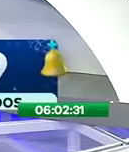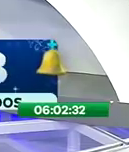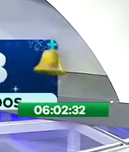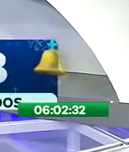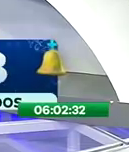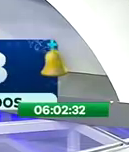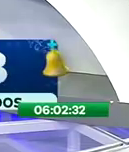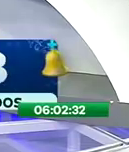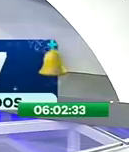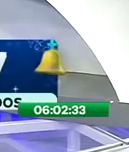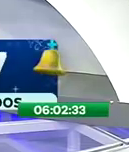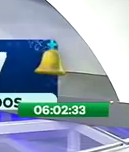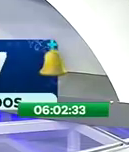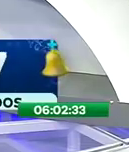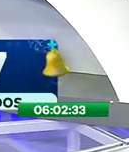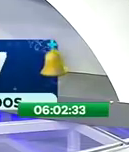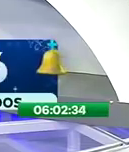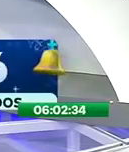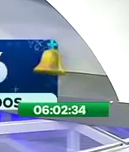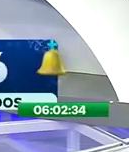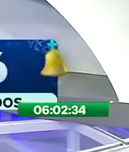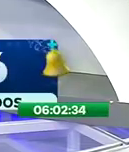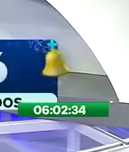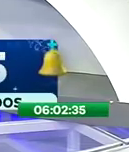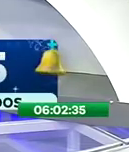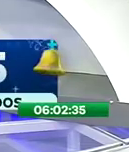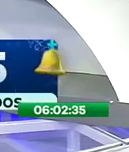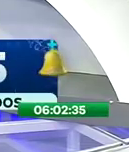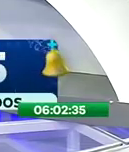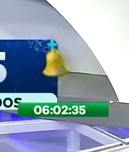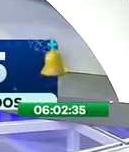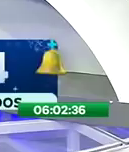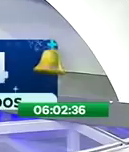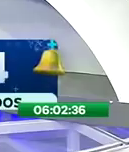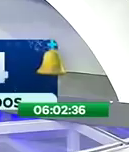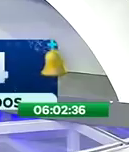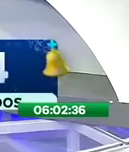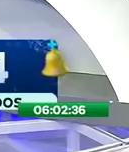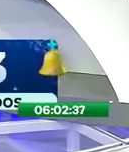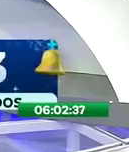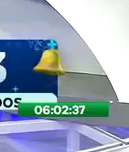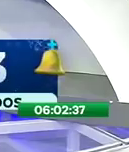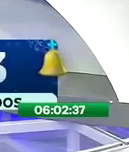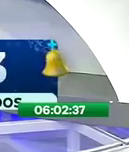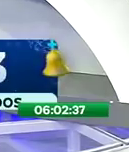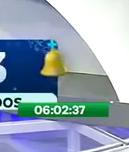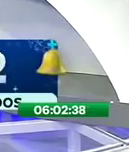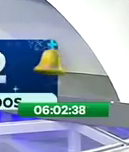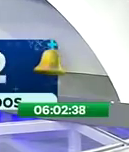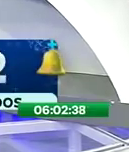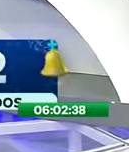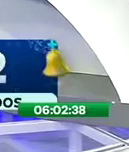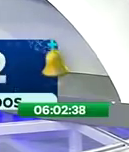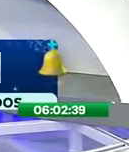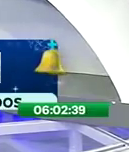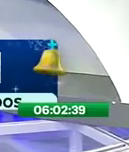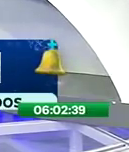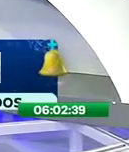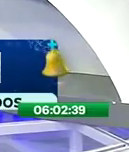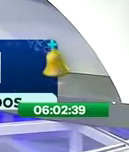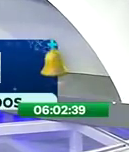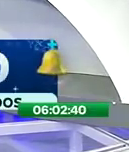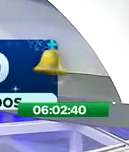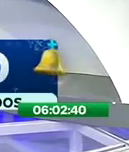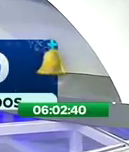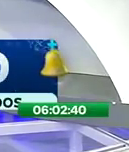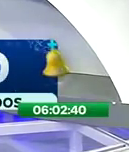Guau, está jovencito. Está jovencito. El productor está recontra joven. Y ese que no ha visto el otro que lo tiene más jovencito. ¡Ey! ¡Ey, ey, ey!